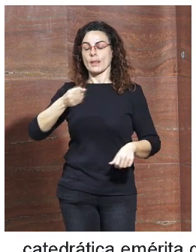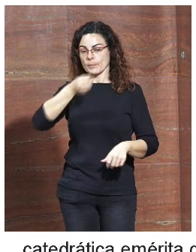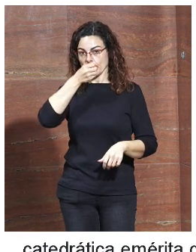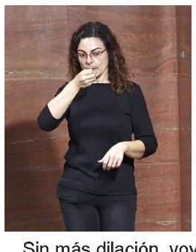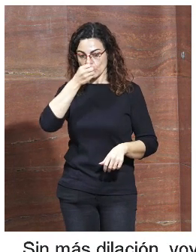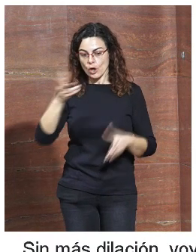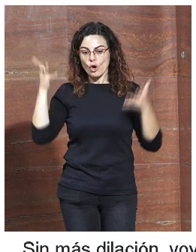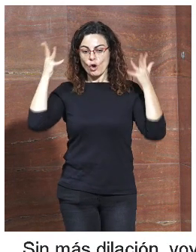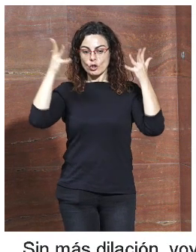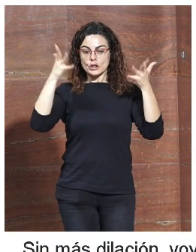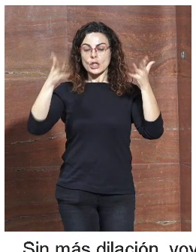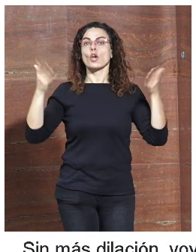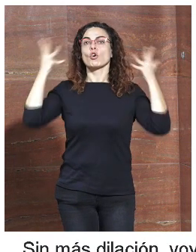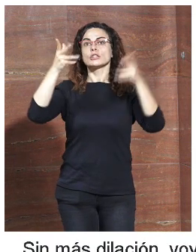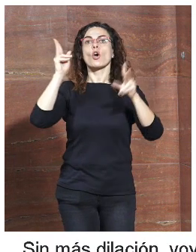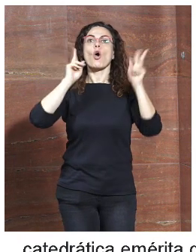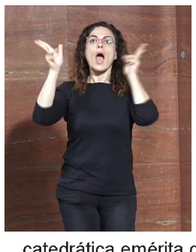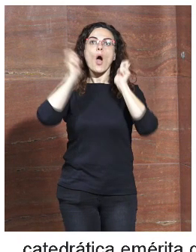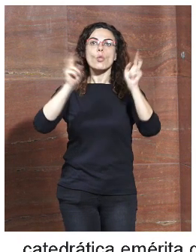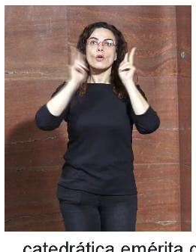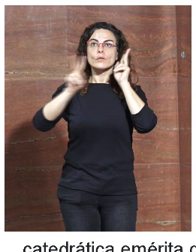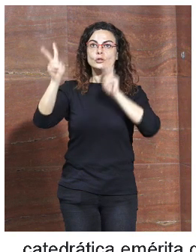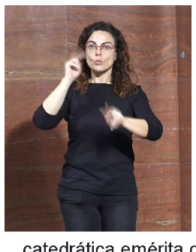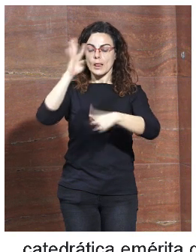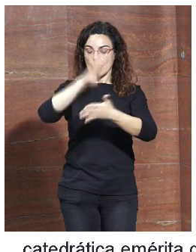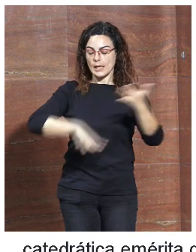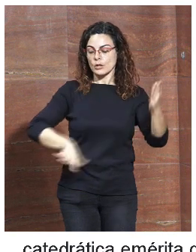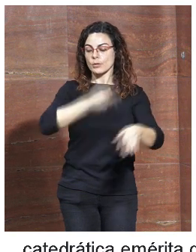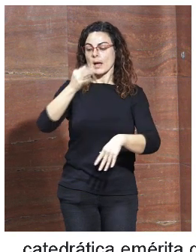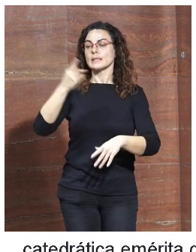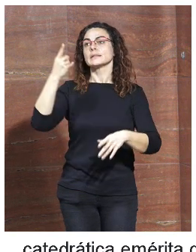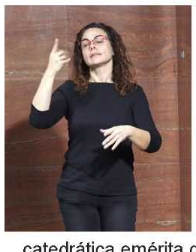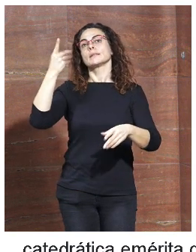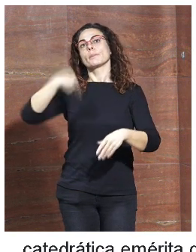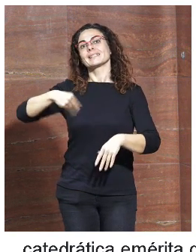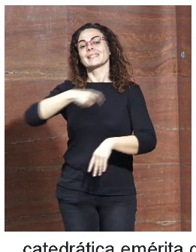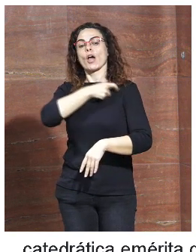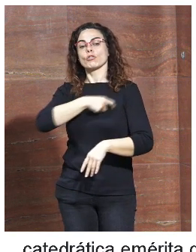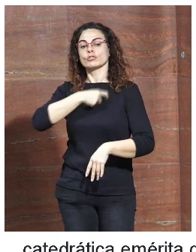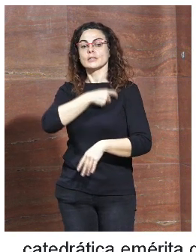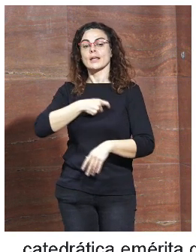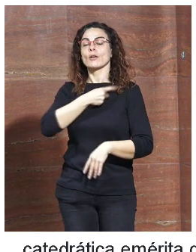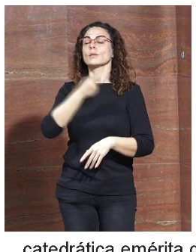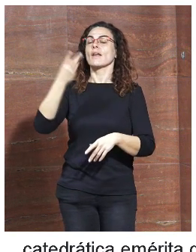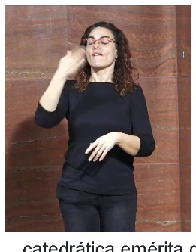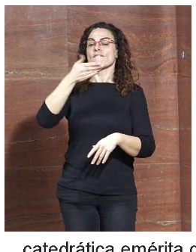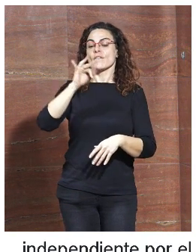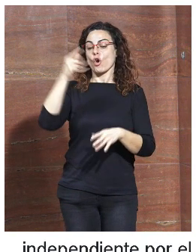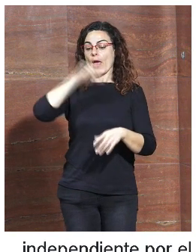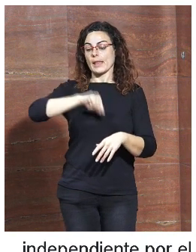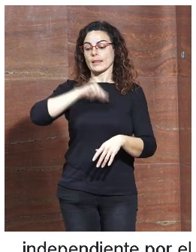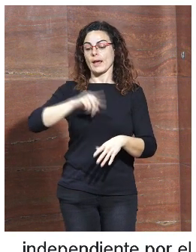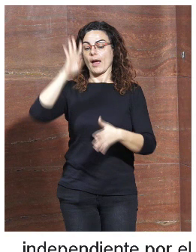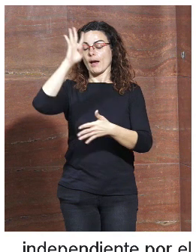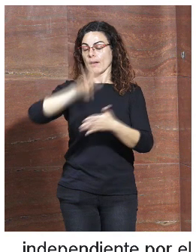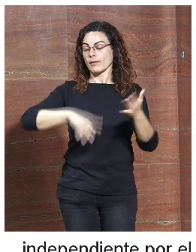del Consell Audiovisual de Cataluña y presidenta de los comités de bioética de España y Cataluña. Actualmente es presidenta de la